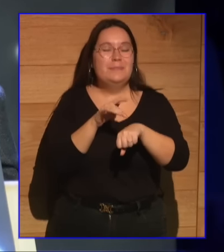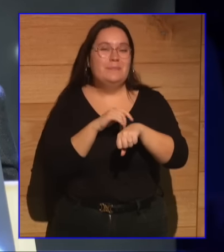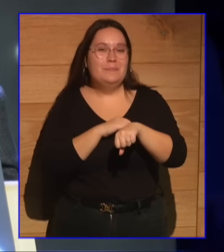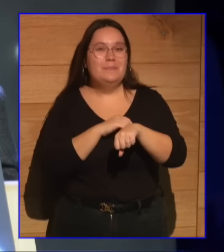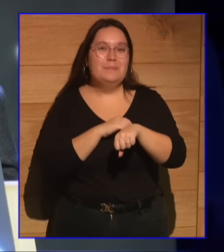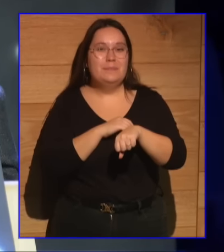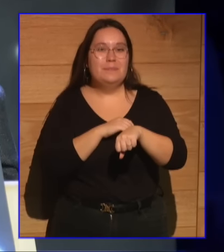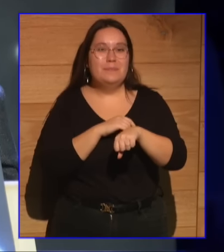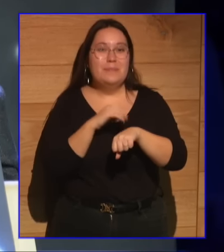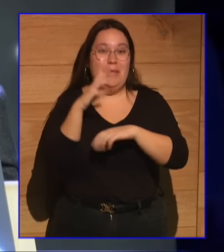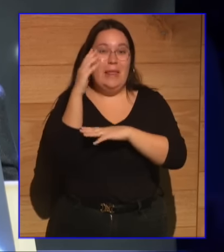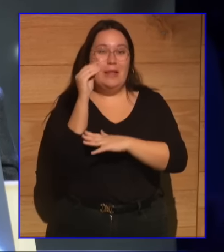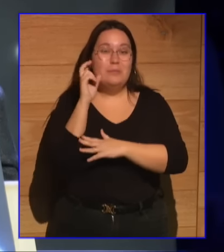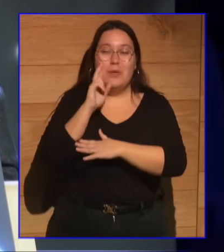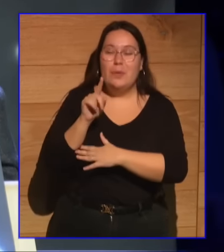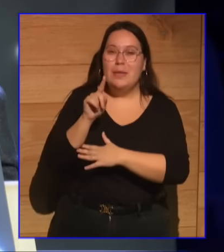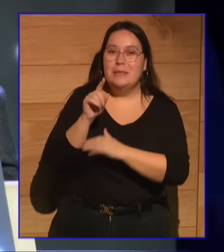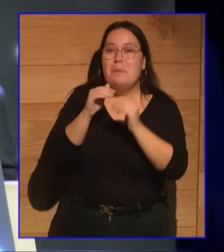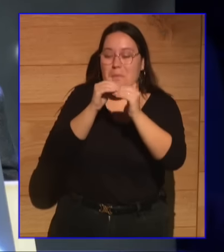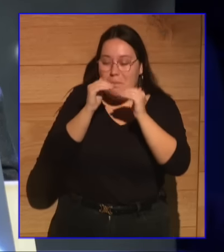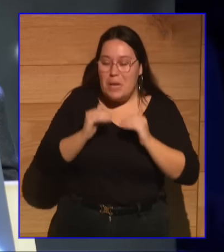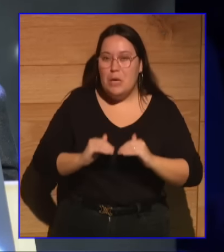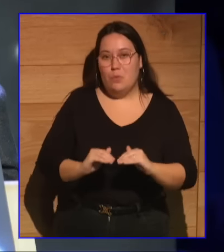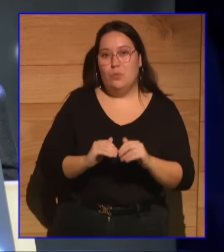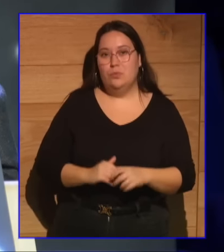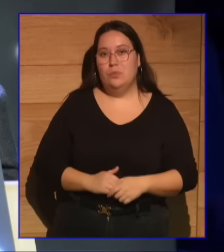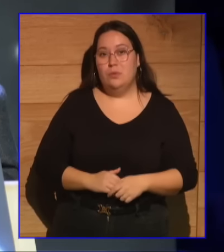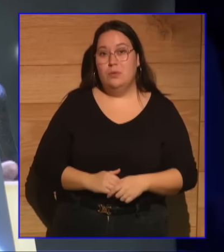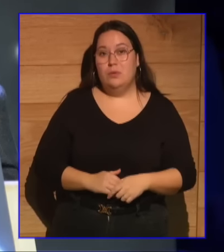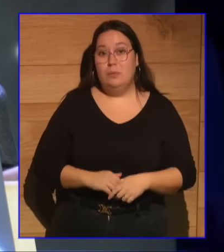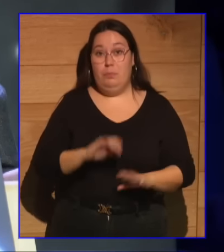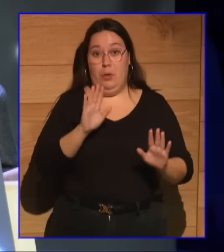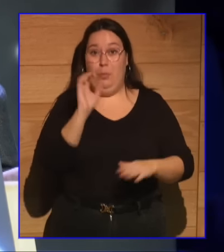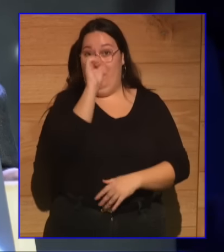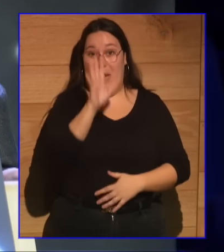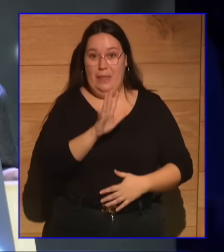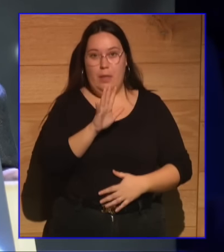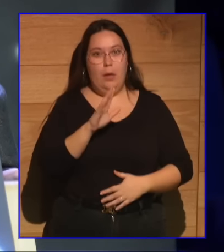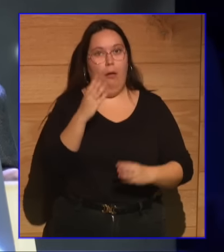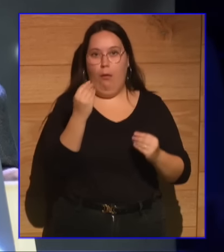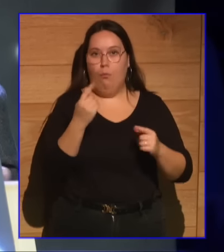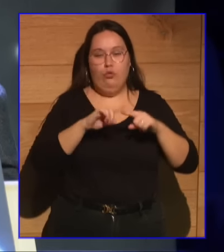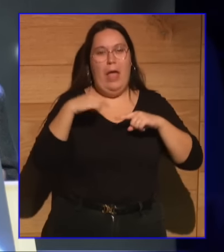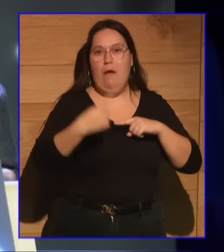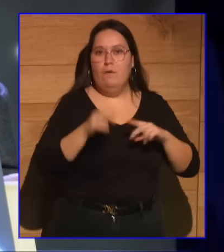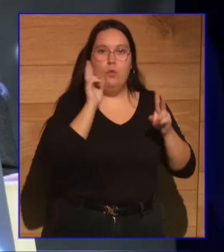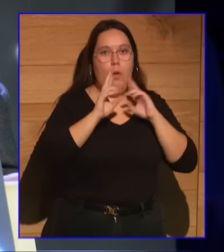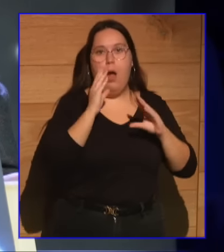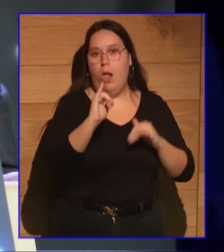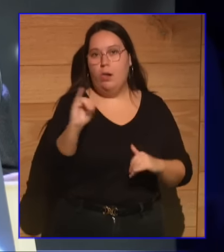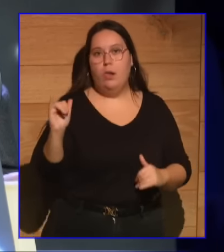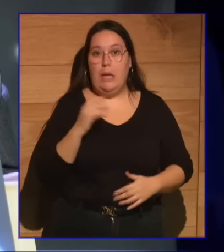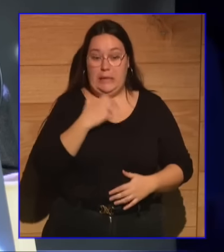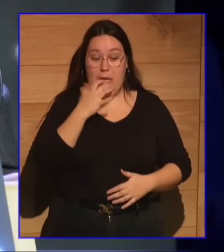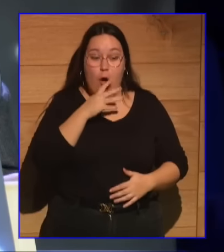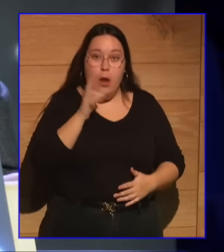de las apariciones de los dinosaurios, es aún menor. Y sin embargo nos parece una película cargada de efectos visuales, incluso vista ahora